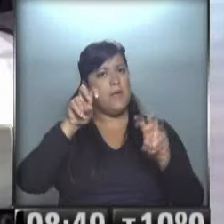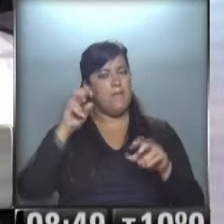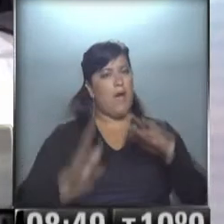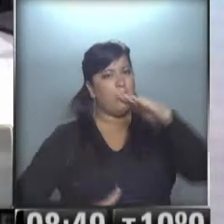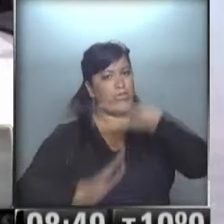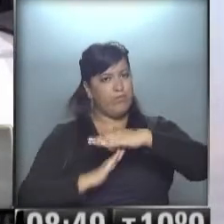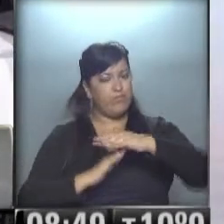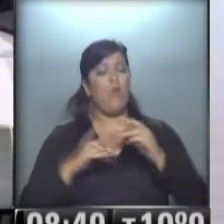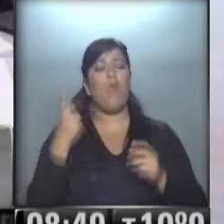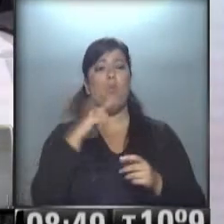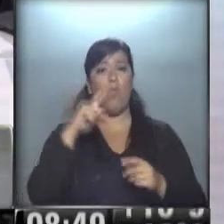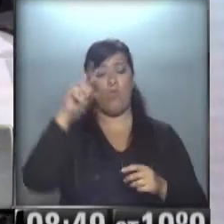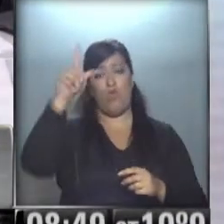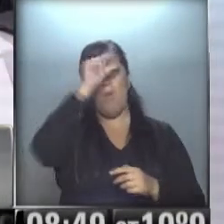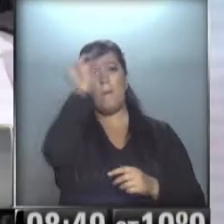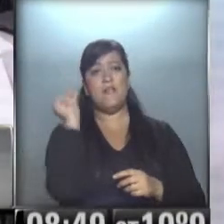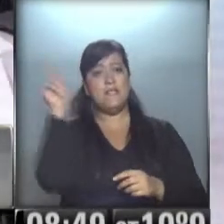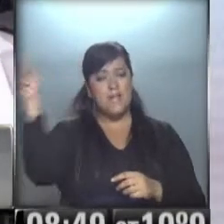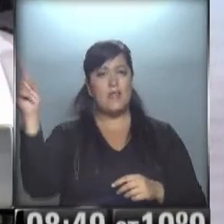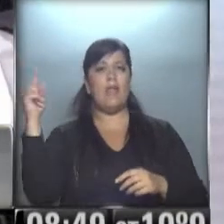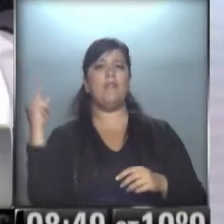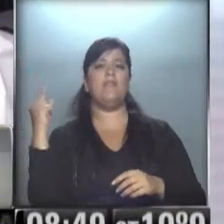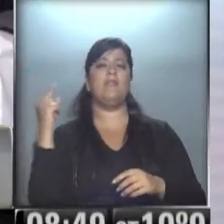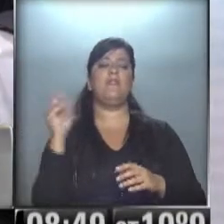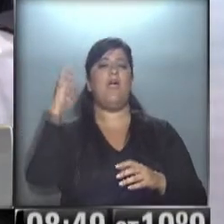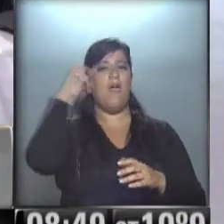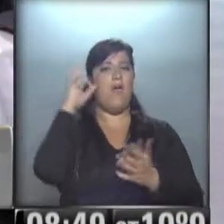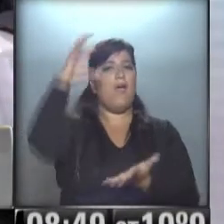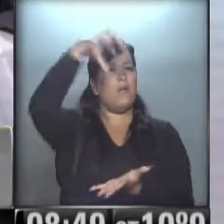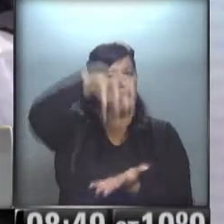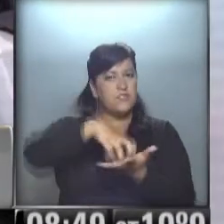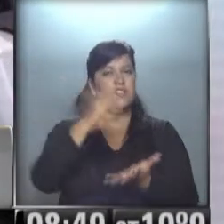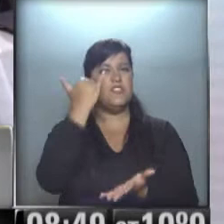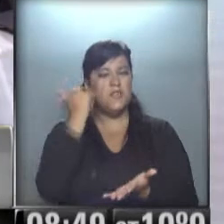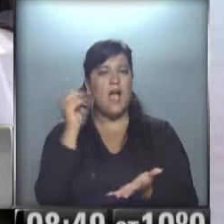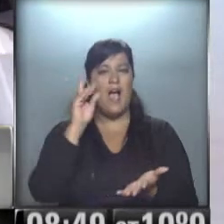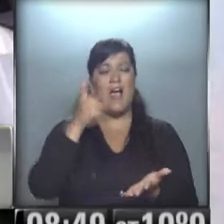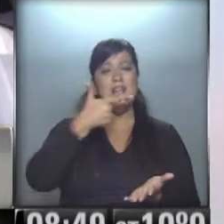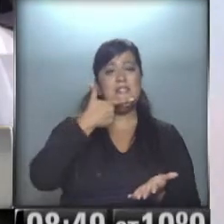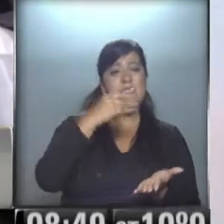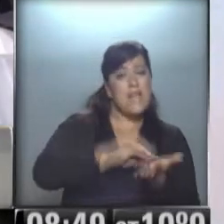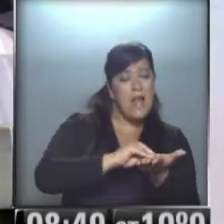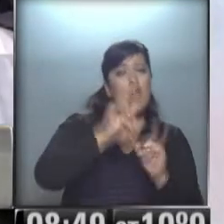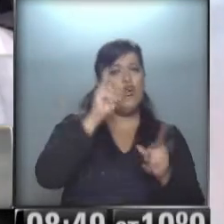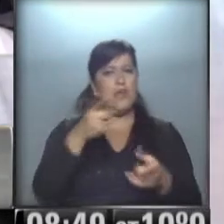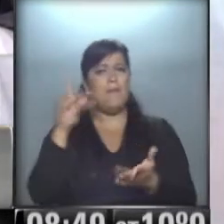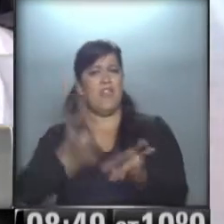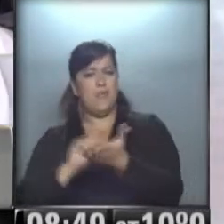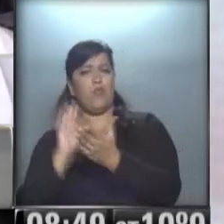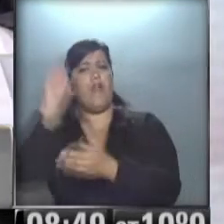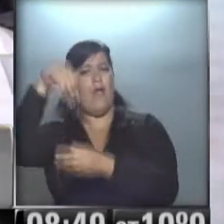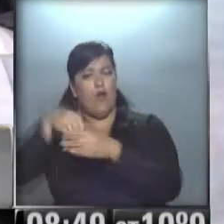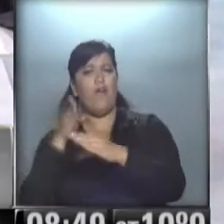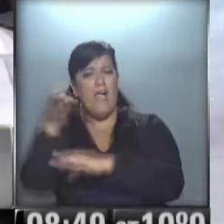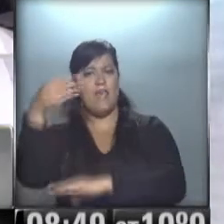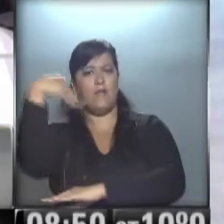cuando el jefe de gabinete concurra nuevamente al Parlamento Nacional. Tiene previsto ya ir al Senado y también a la Cámara de Diputados. Sin lugar a dudas, va a